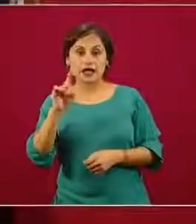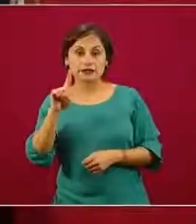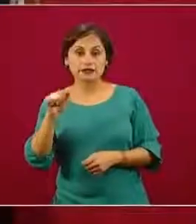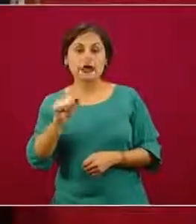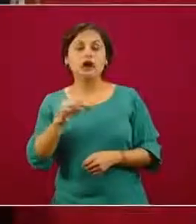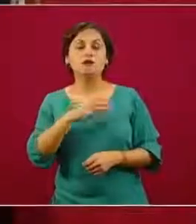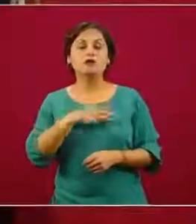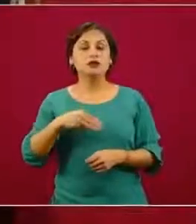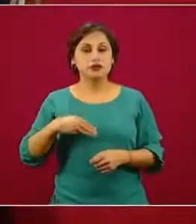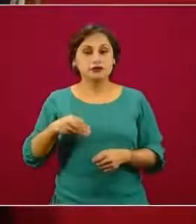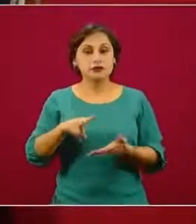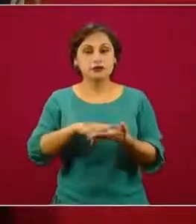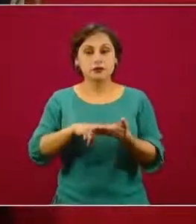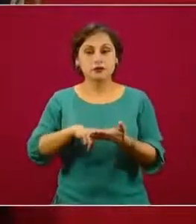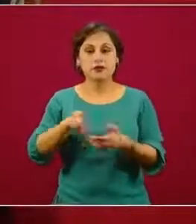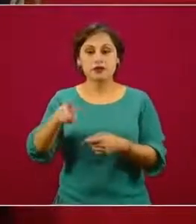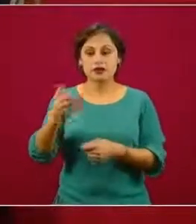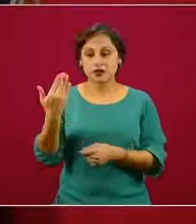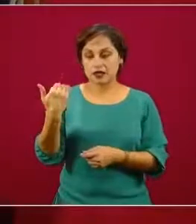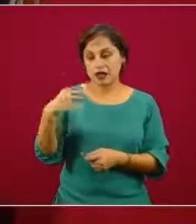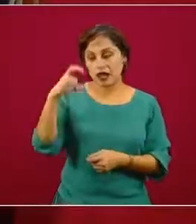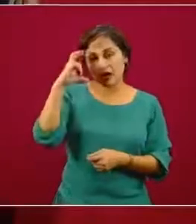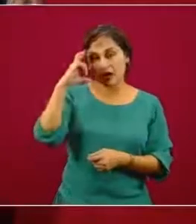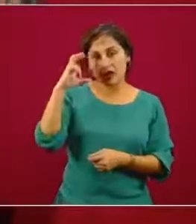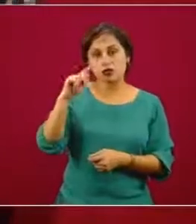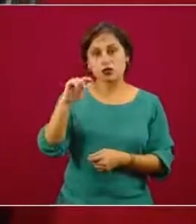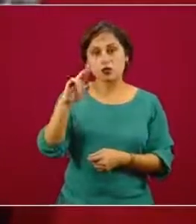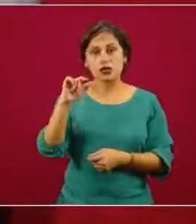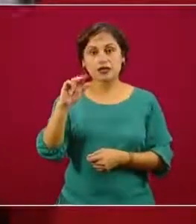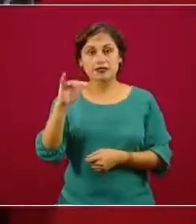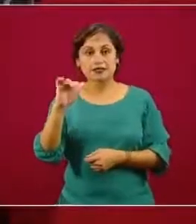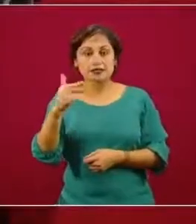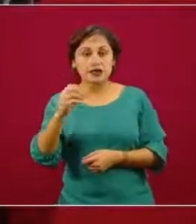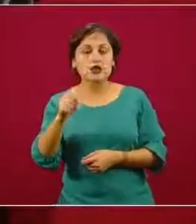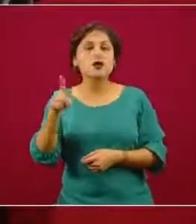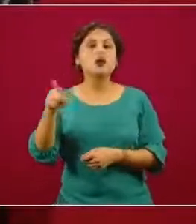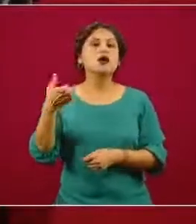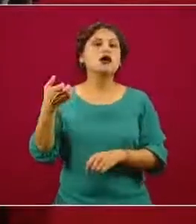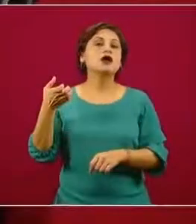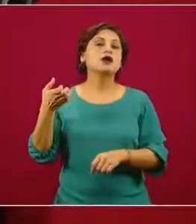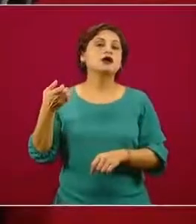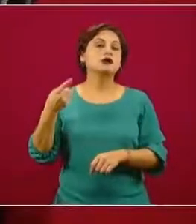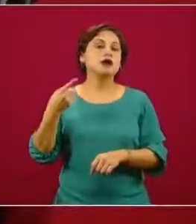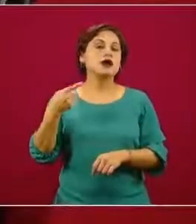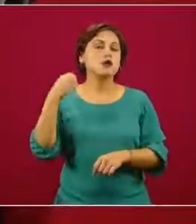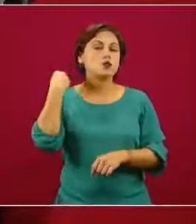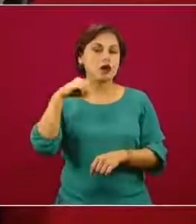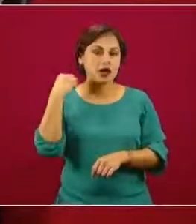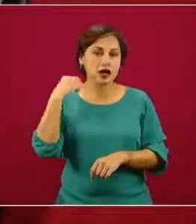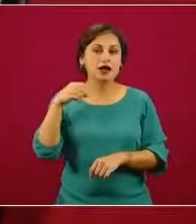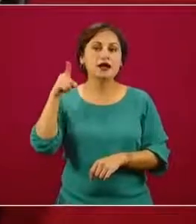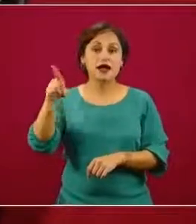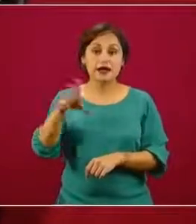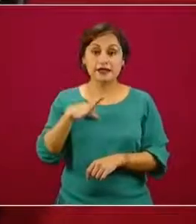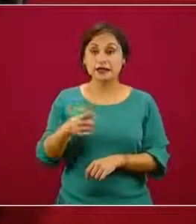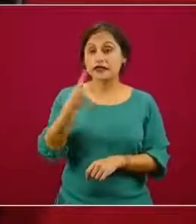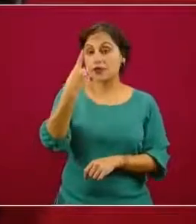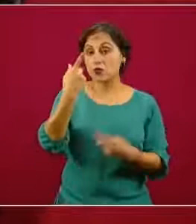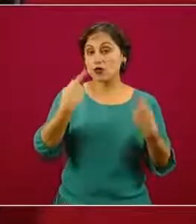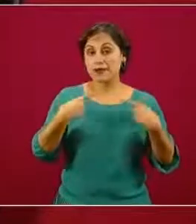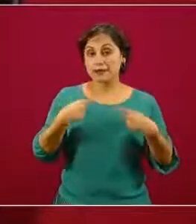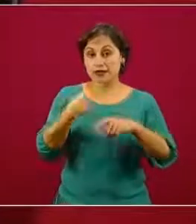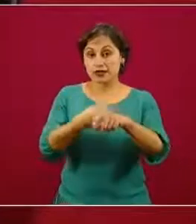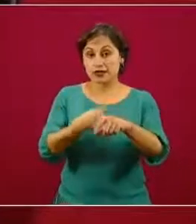ratito, que el pueblo de San Miguel Tulancingo en Oaxaca ya se presenta un caso de COVID, el cual tiene 300 habitantes y